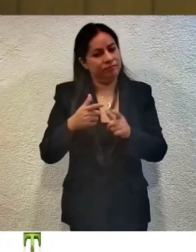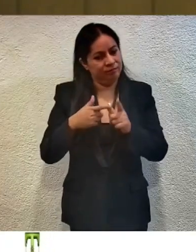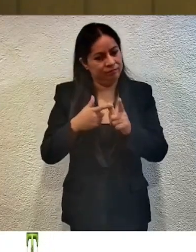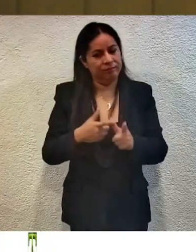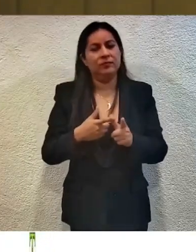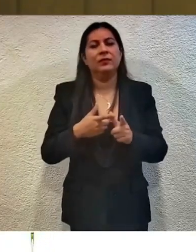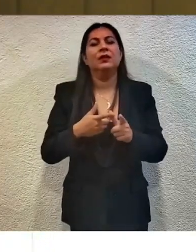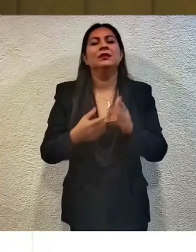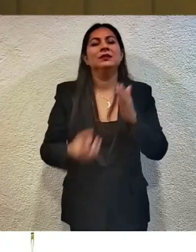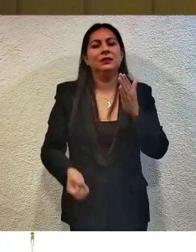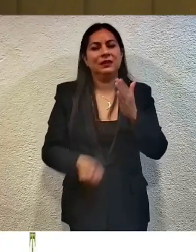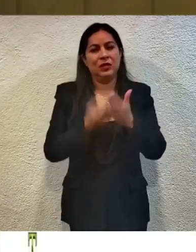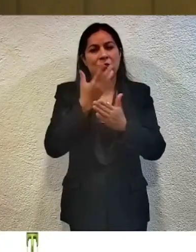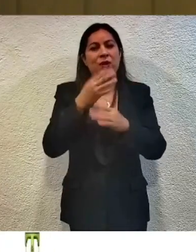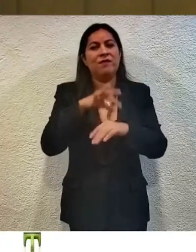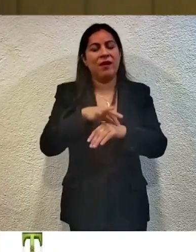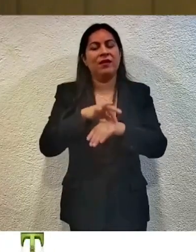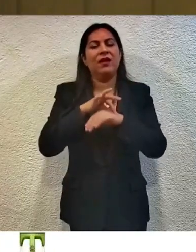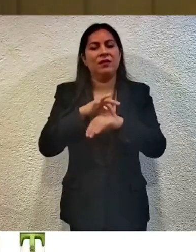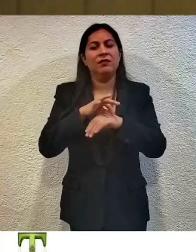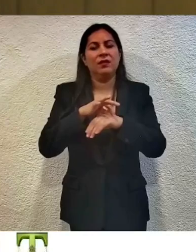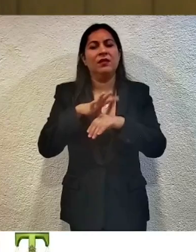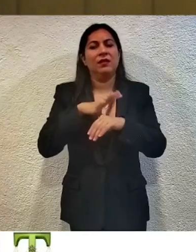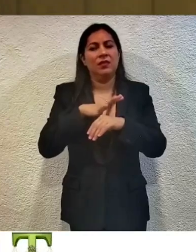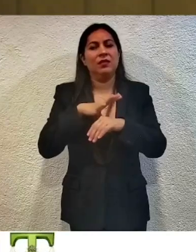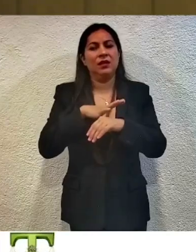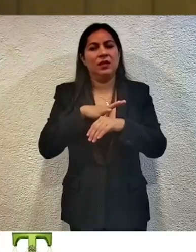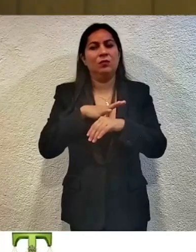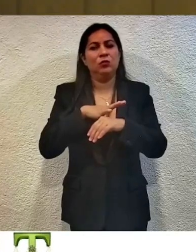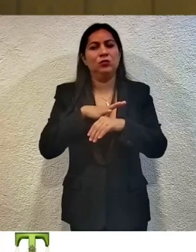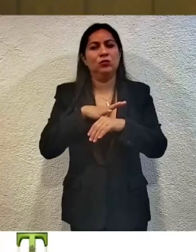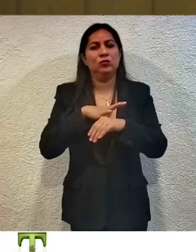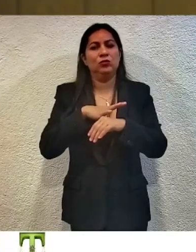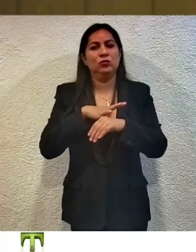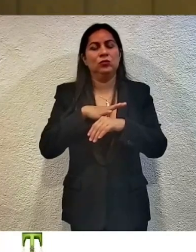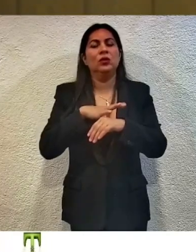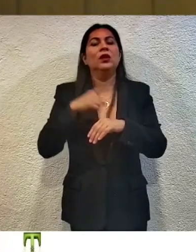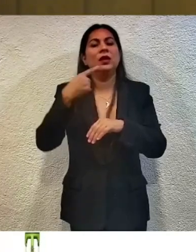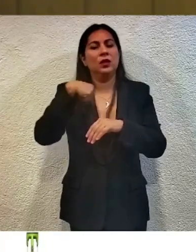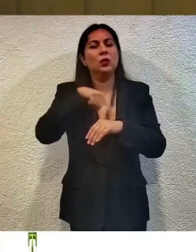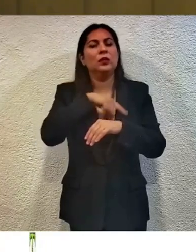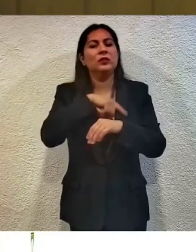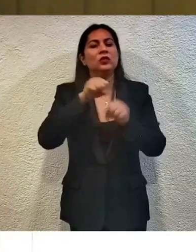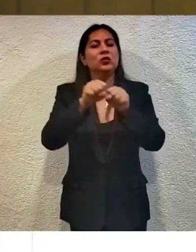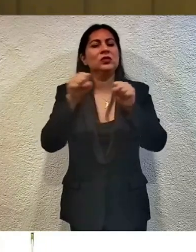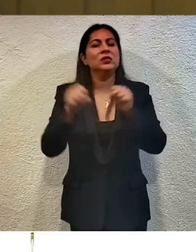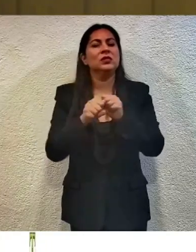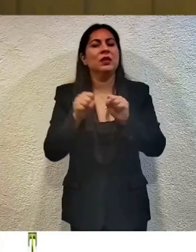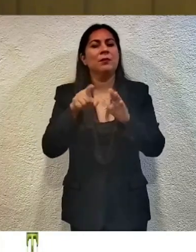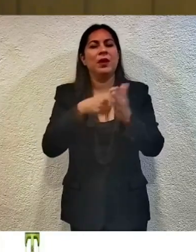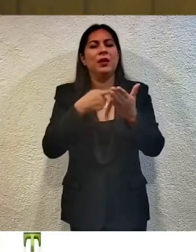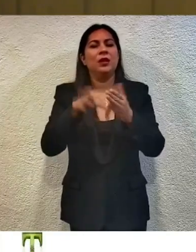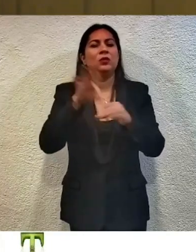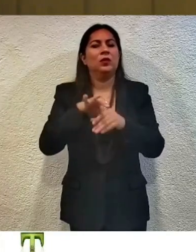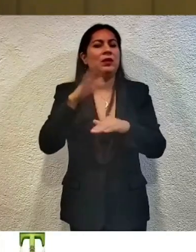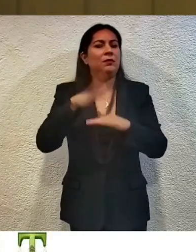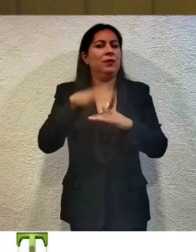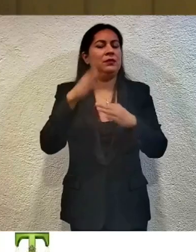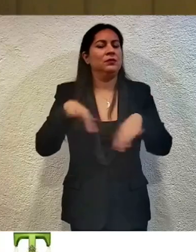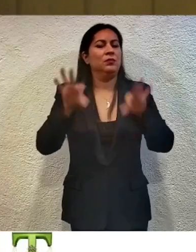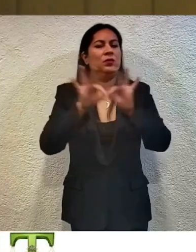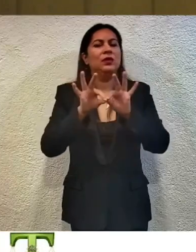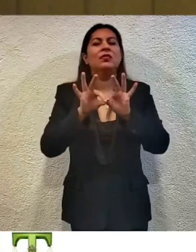esta nueva realidad que tenemos en nuestro sistema electoral y sobre todo